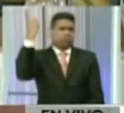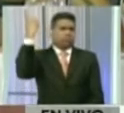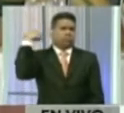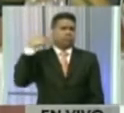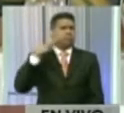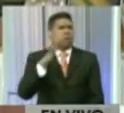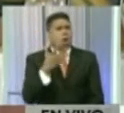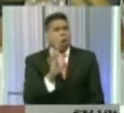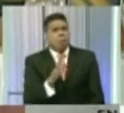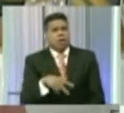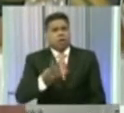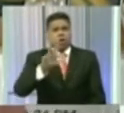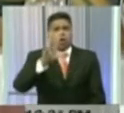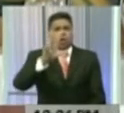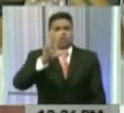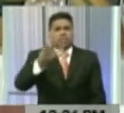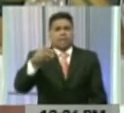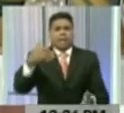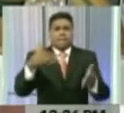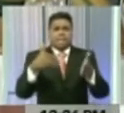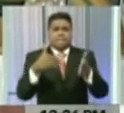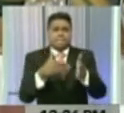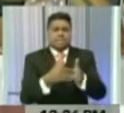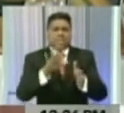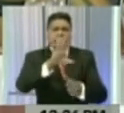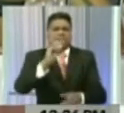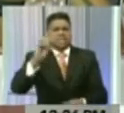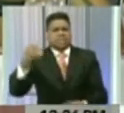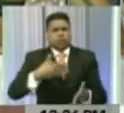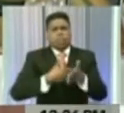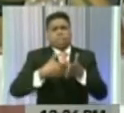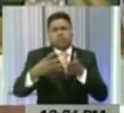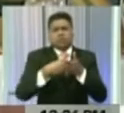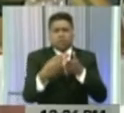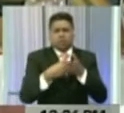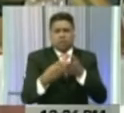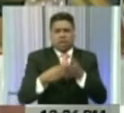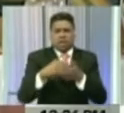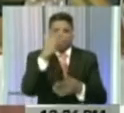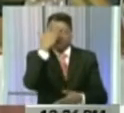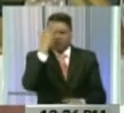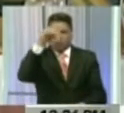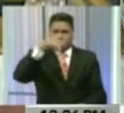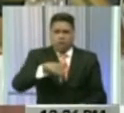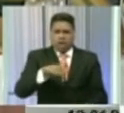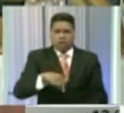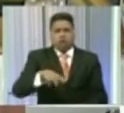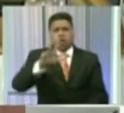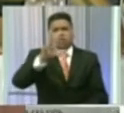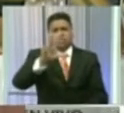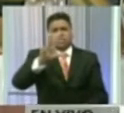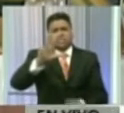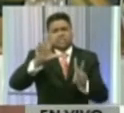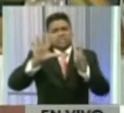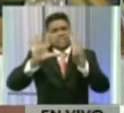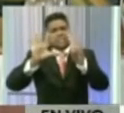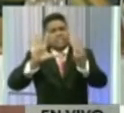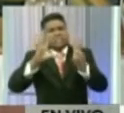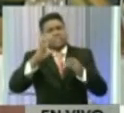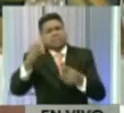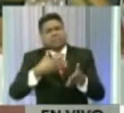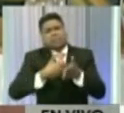3.500 millones de dólares. En febrero de este año, 70 millones de dólares.